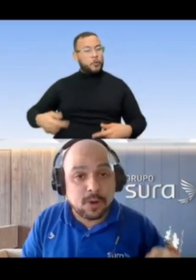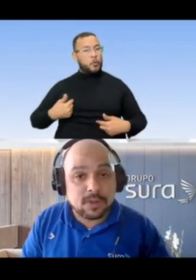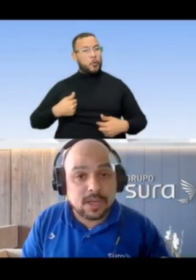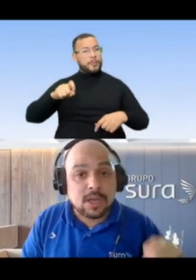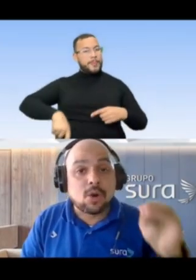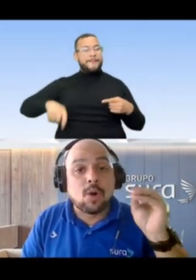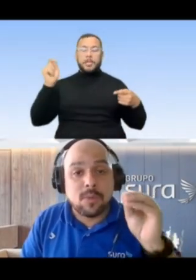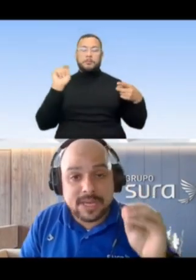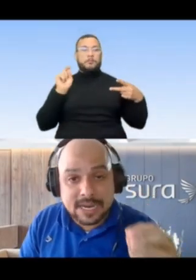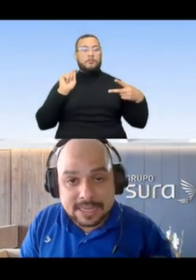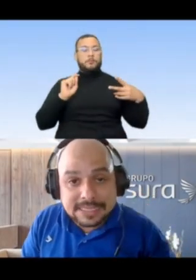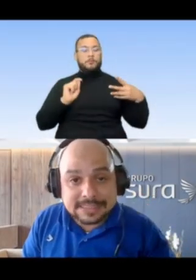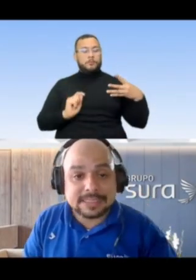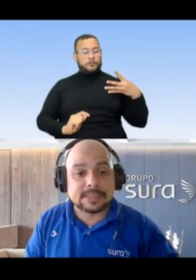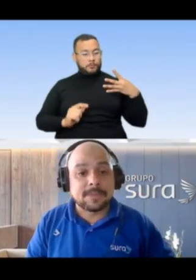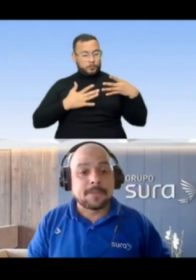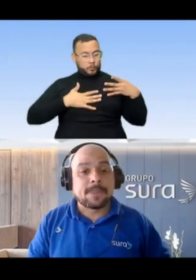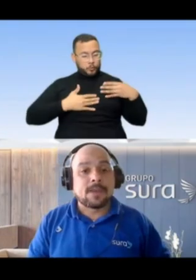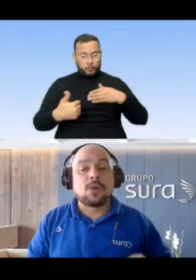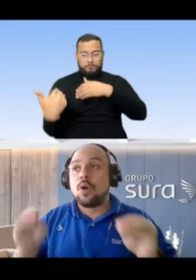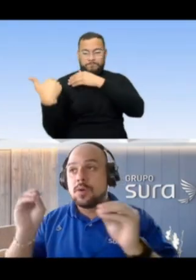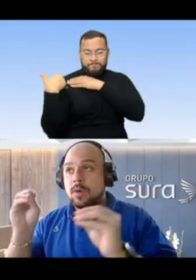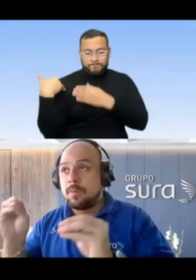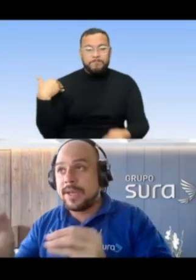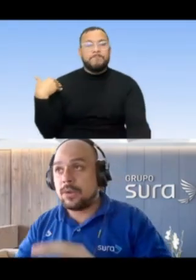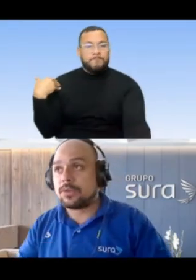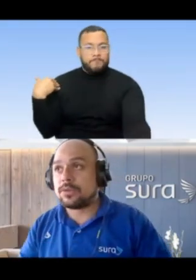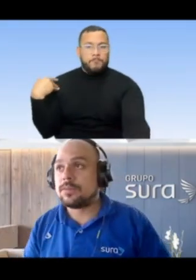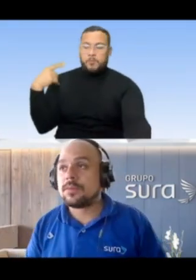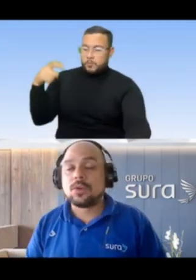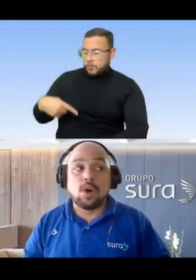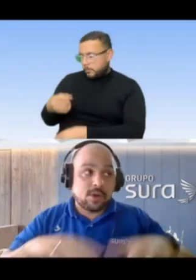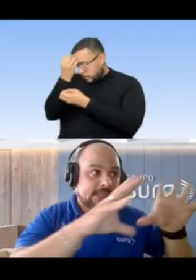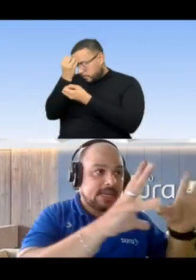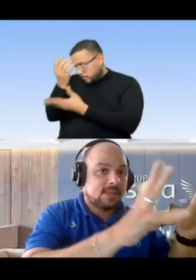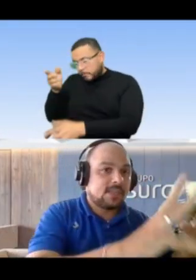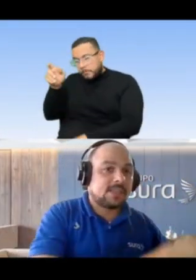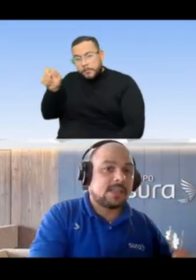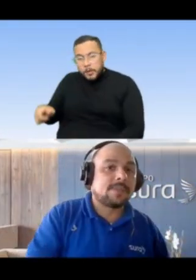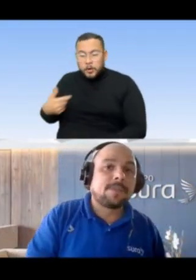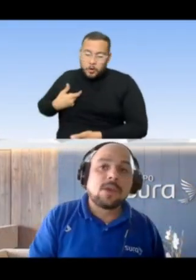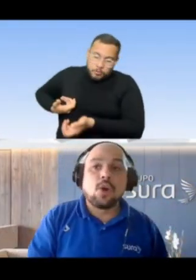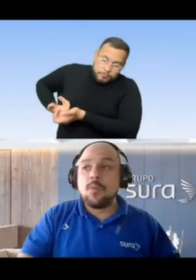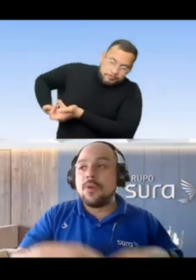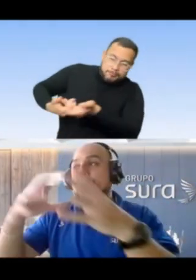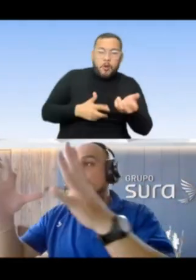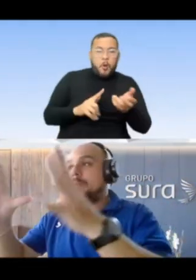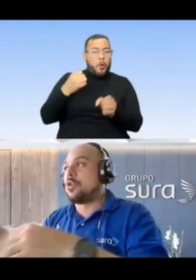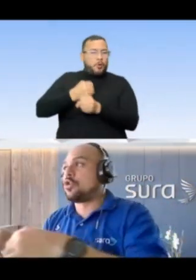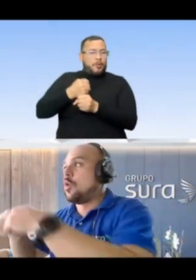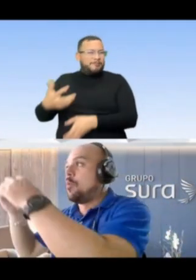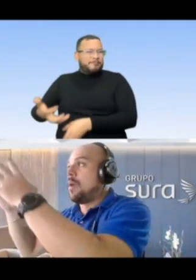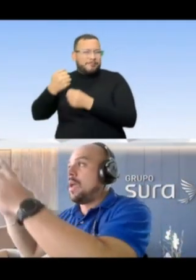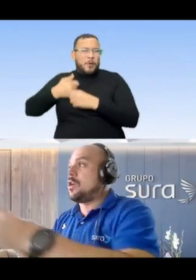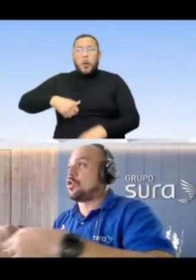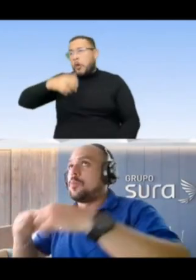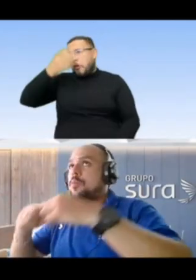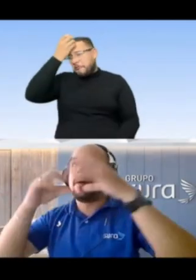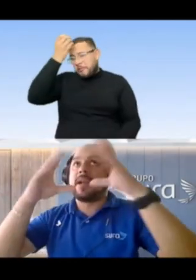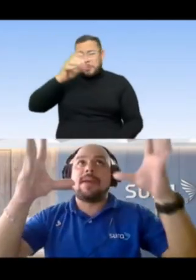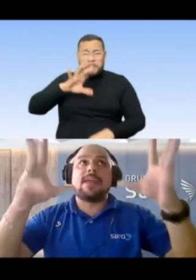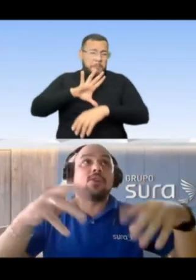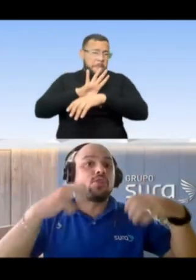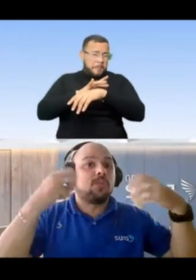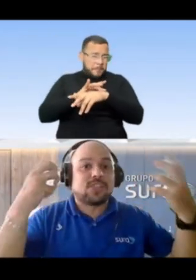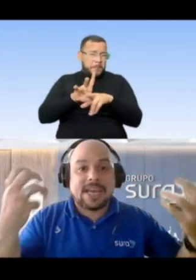nos corresponden como brigadistas, como bomberos, como rescatistas, como enfermeros, como